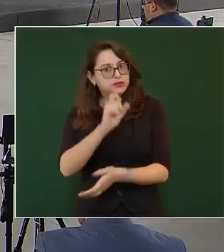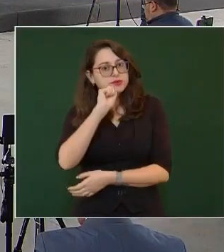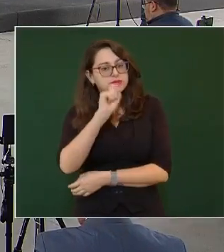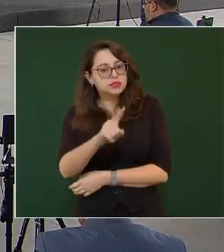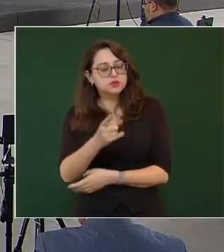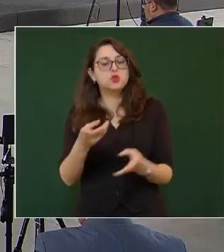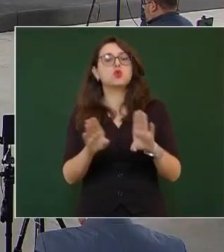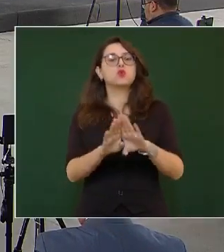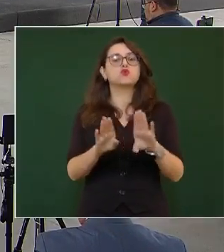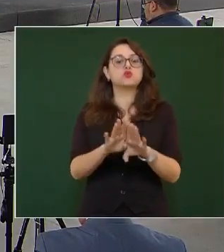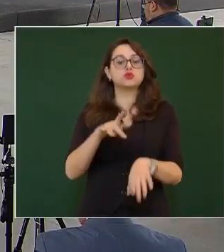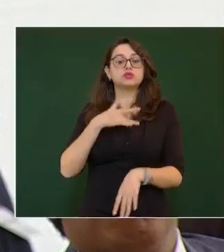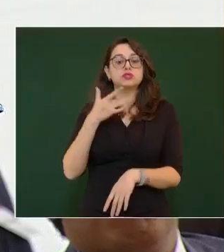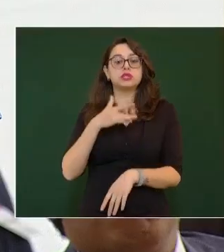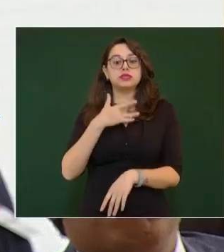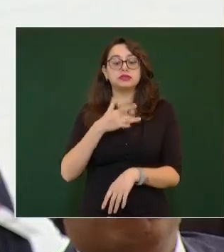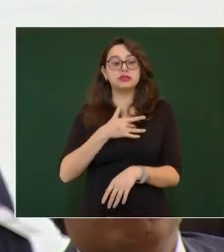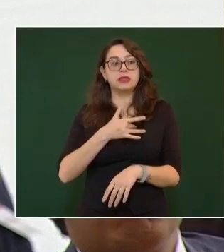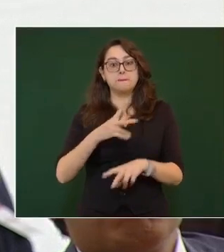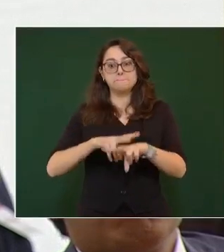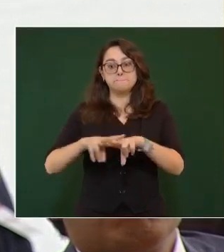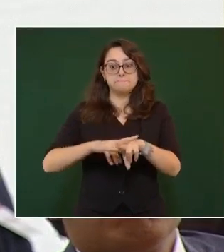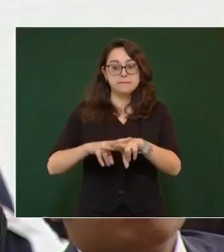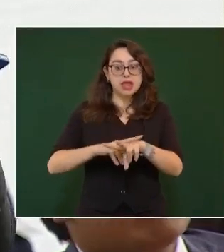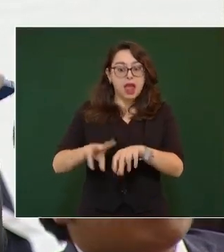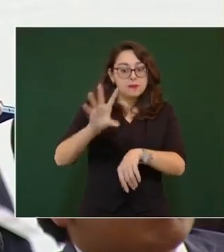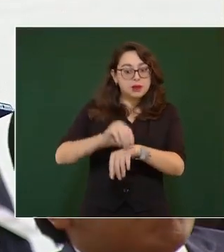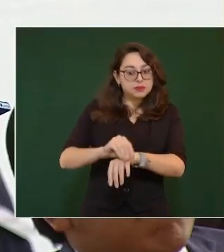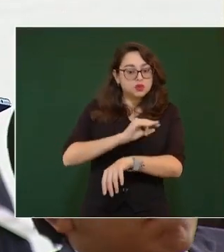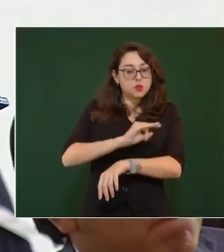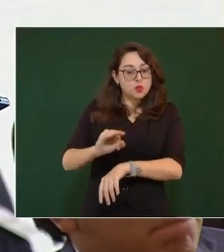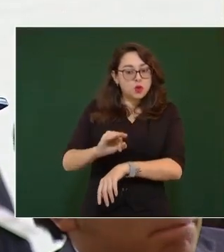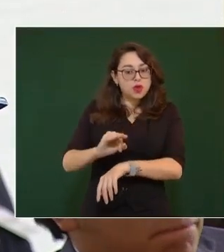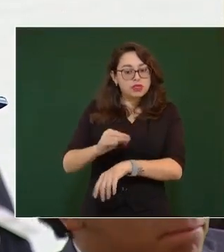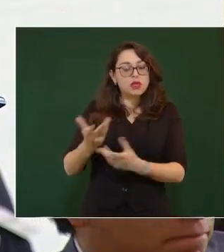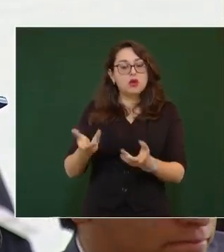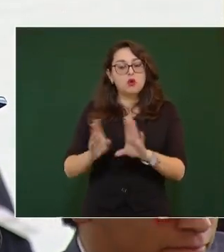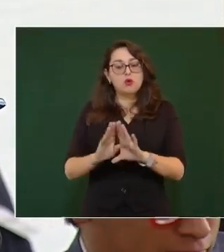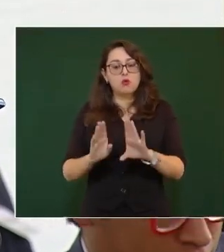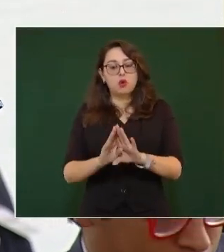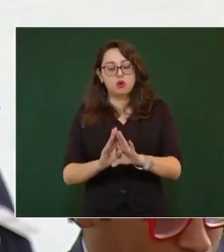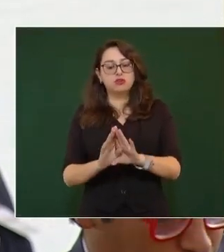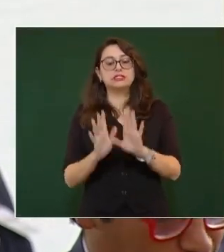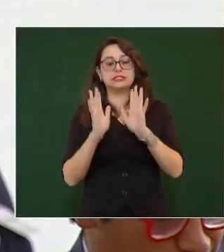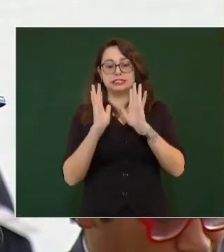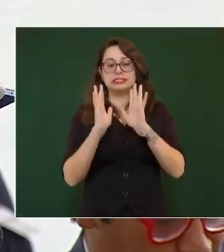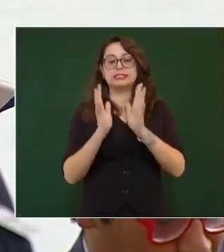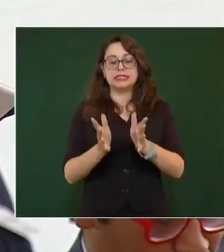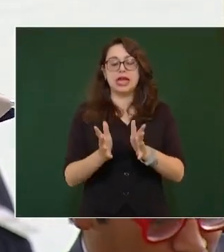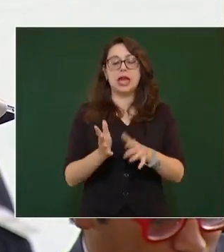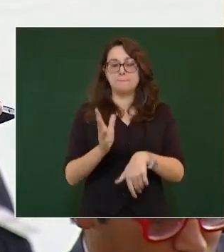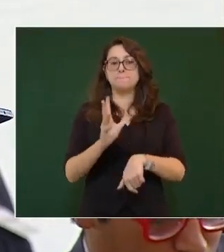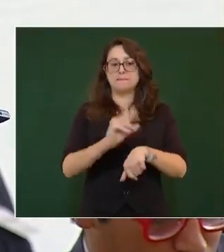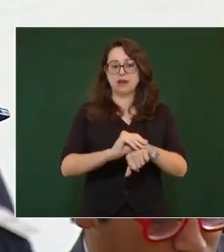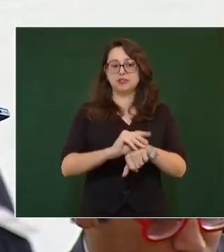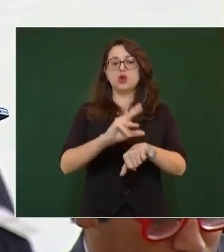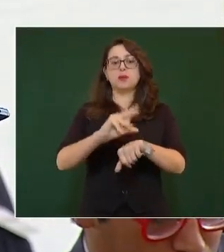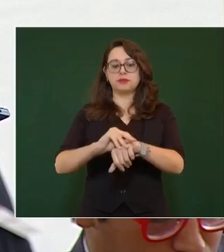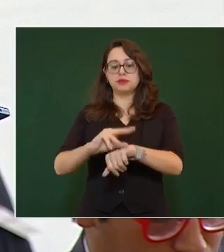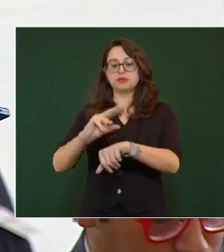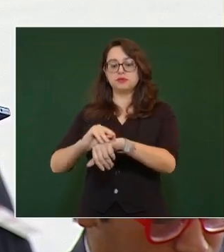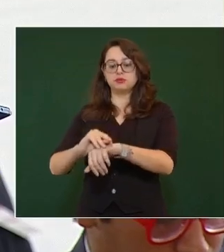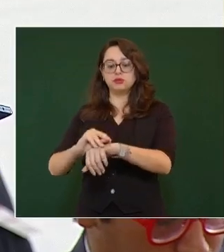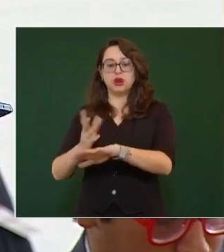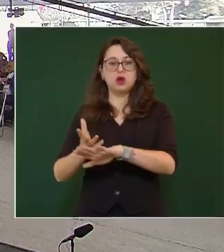cómo ven el estado de derechos de vía. Entiendo que tenían algunos permisos ya abiertos desde el proyecto del